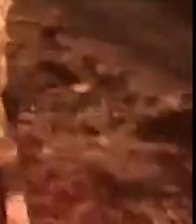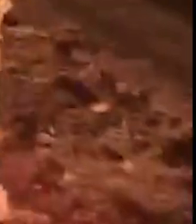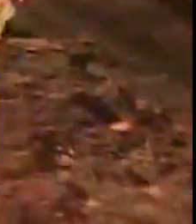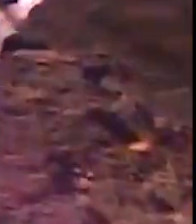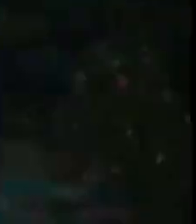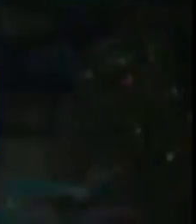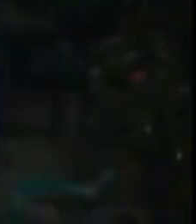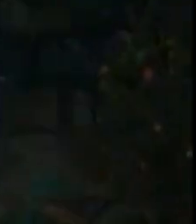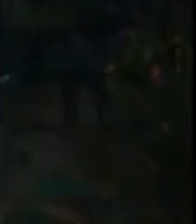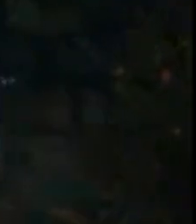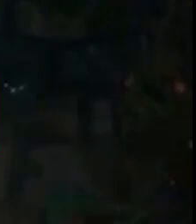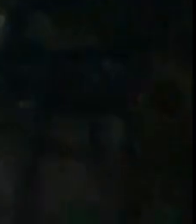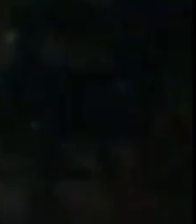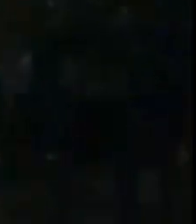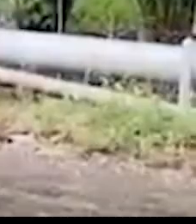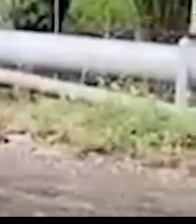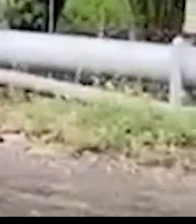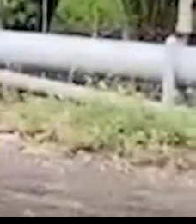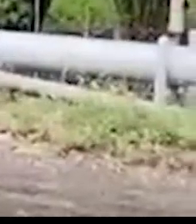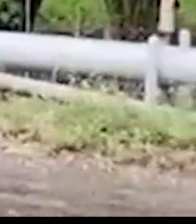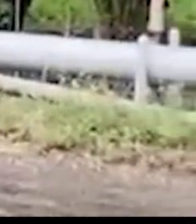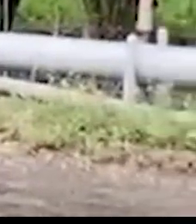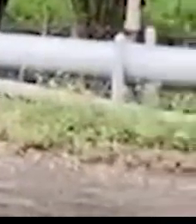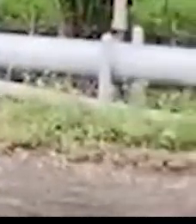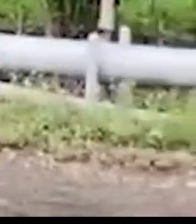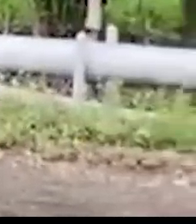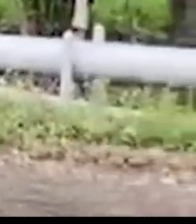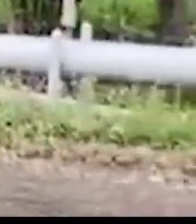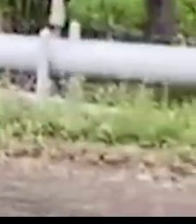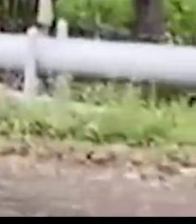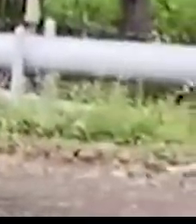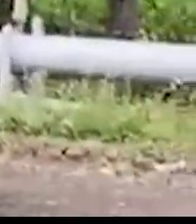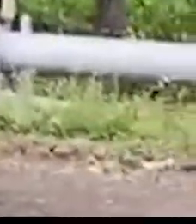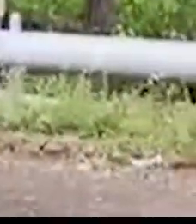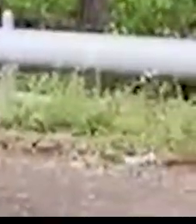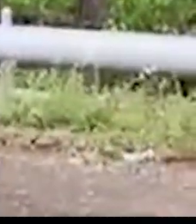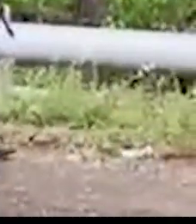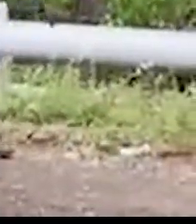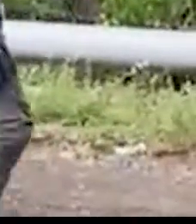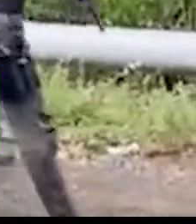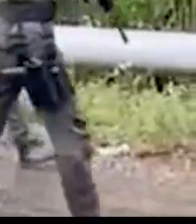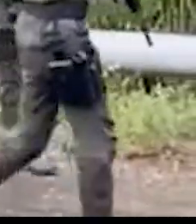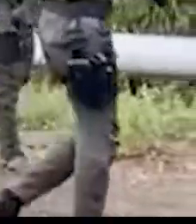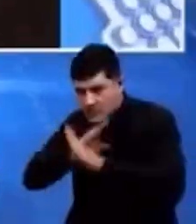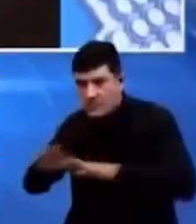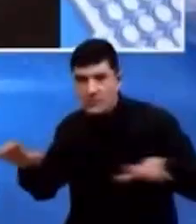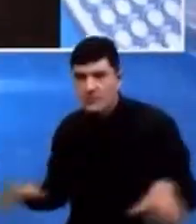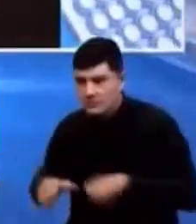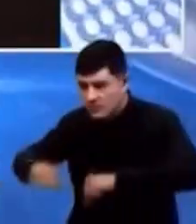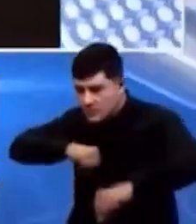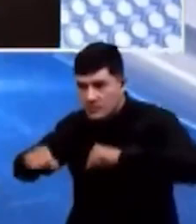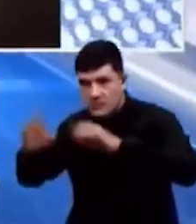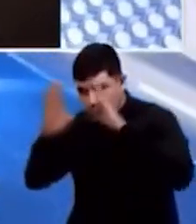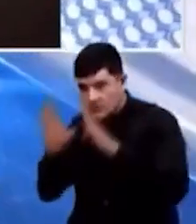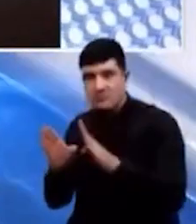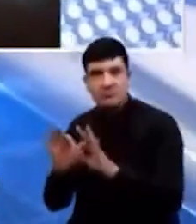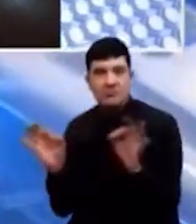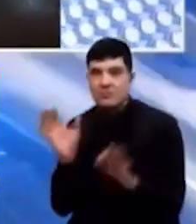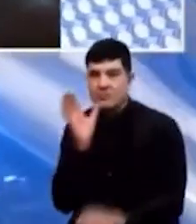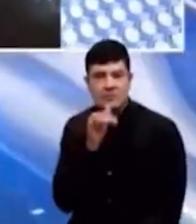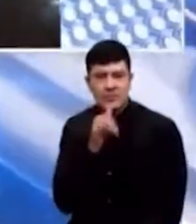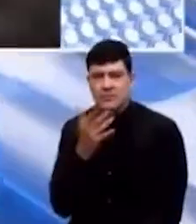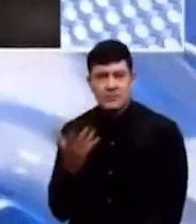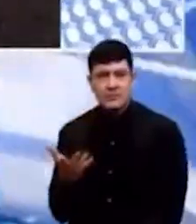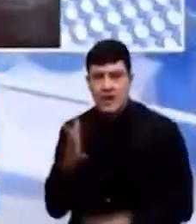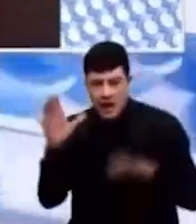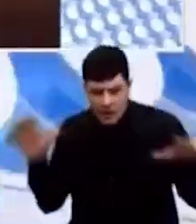la comunicación y la colaboración en la búsqueda de soluciones conjuntas a los desafíos de inseguridad en distintas regiones del país. Pues realmente el gobierno nacional no